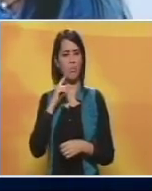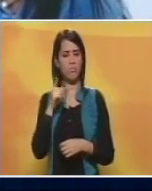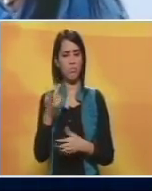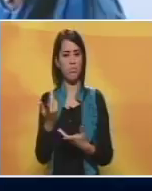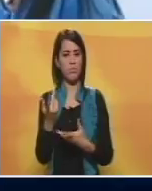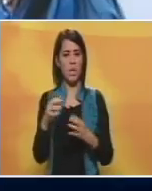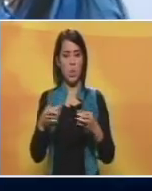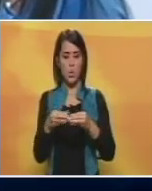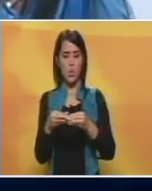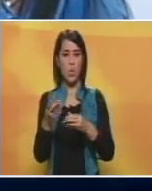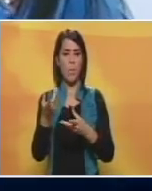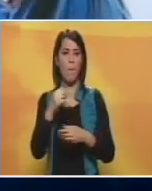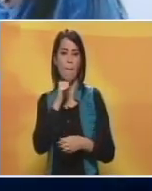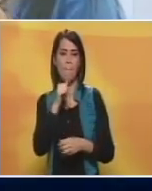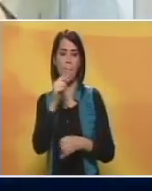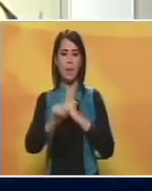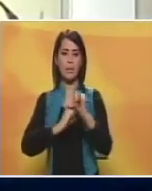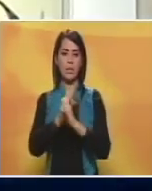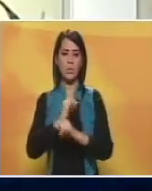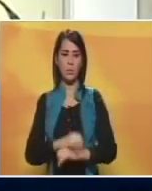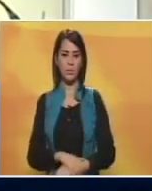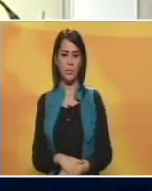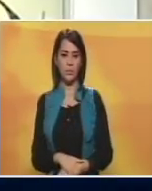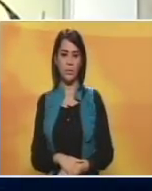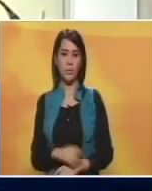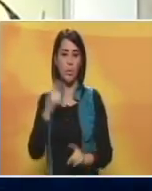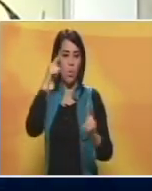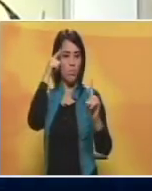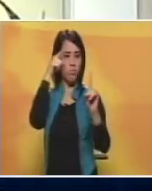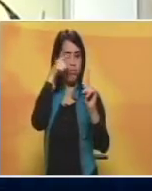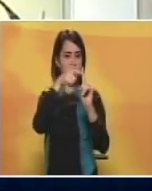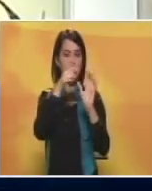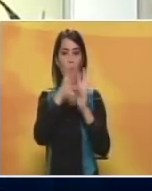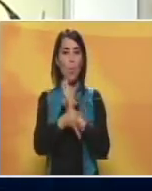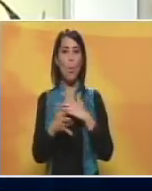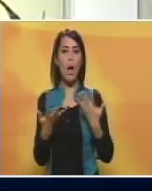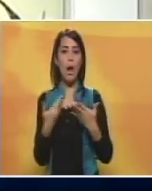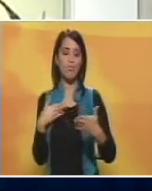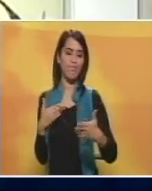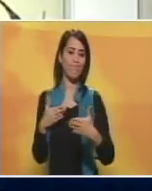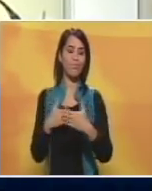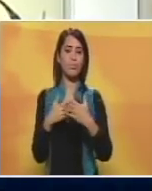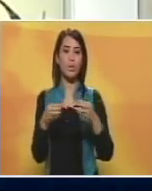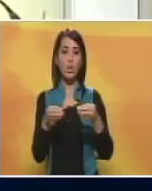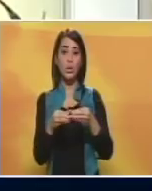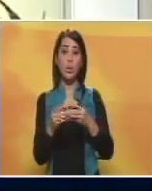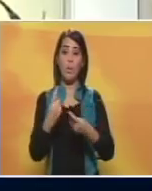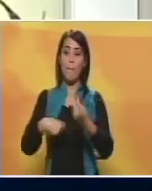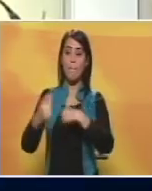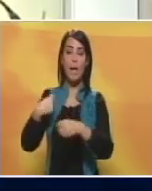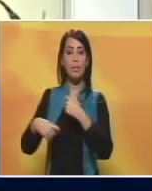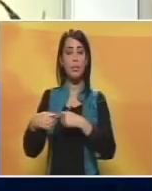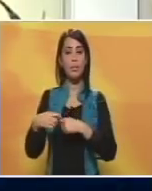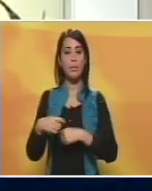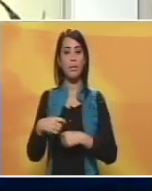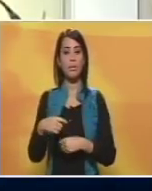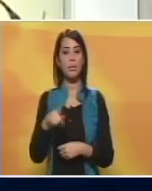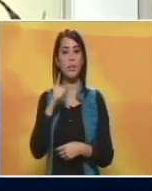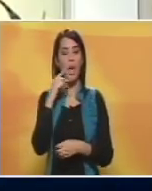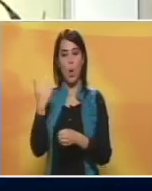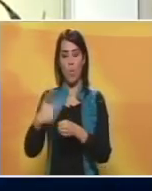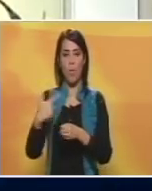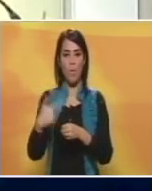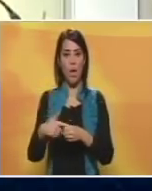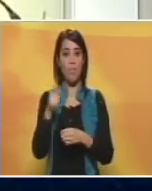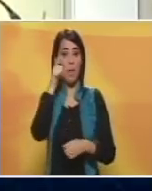mantener mafias internacionales. Principal objetivo, atacar a las mafias del contrabando que se llevan el